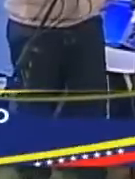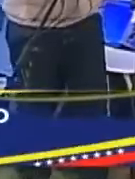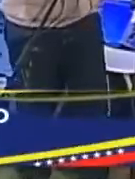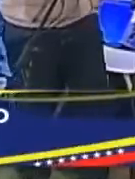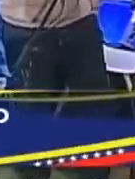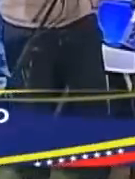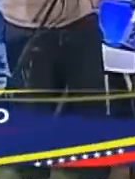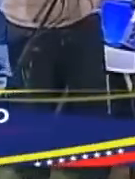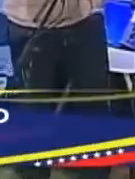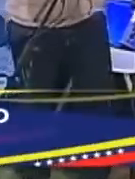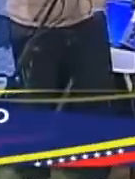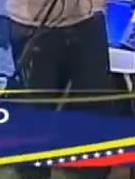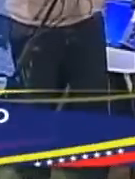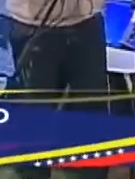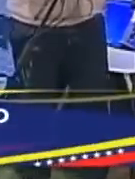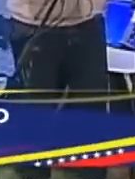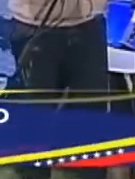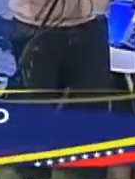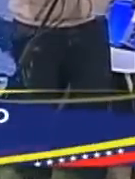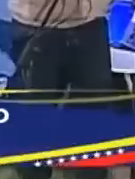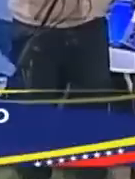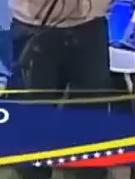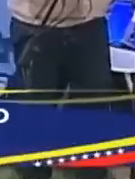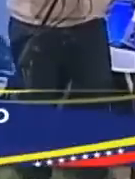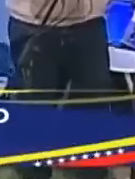su encuentro.